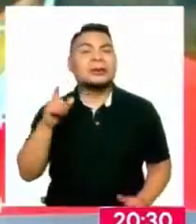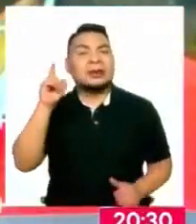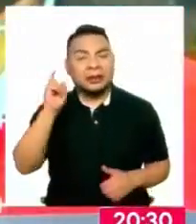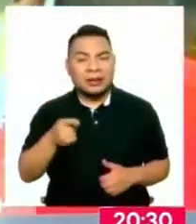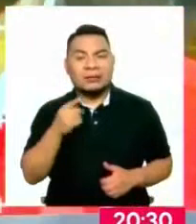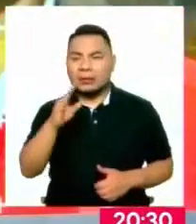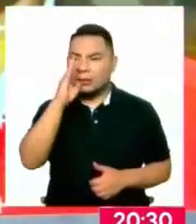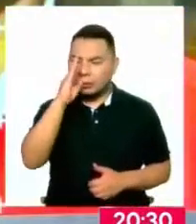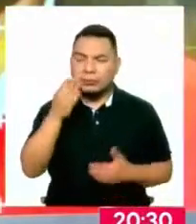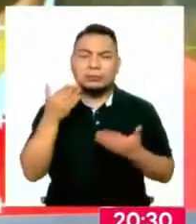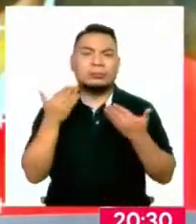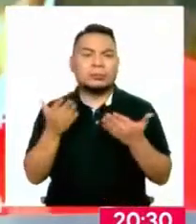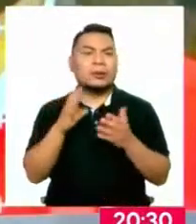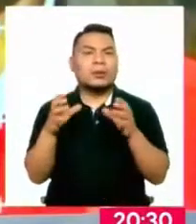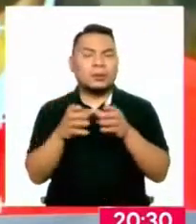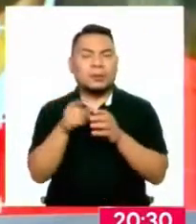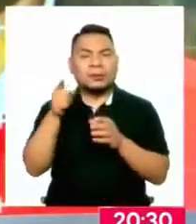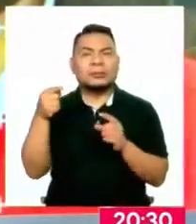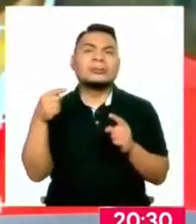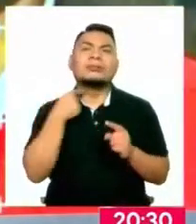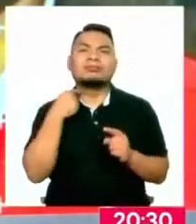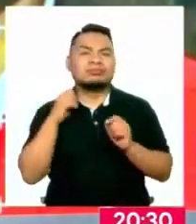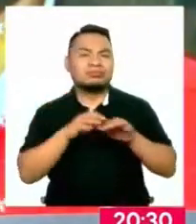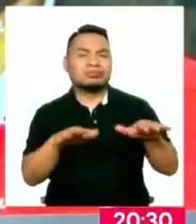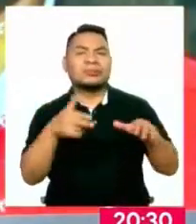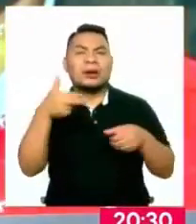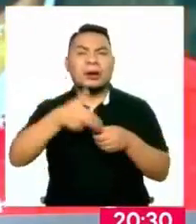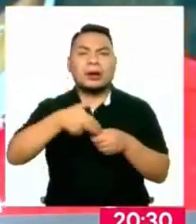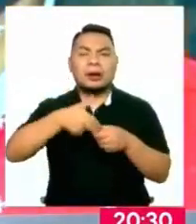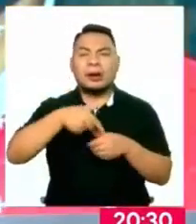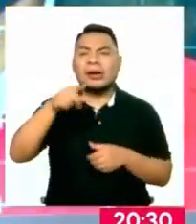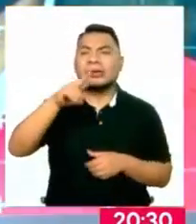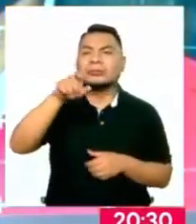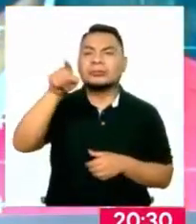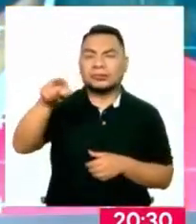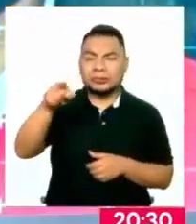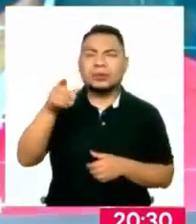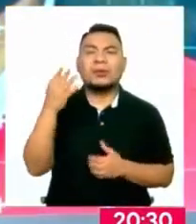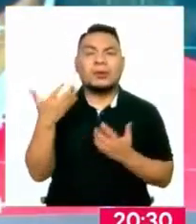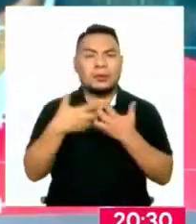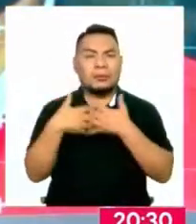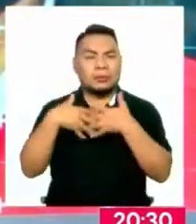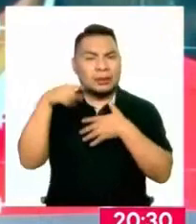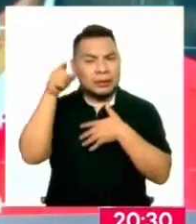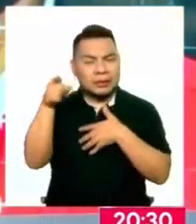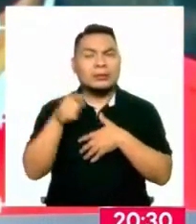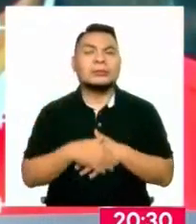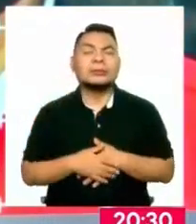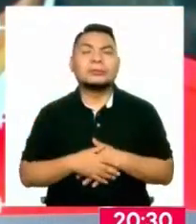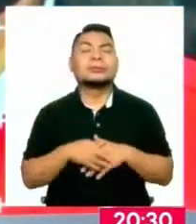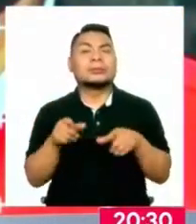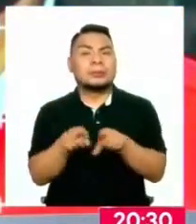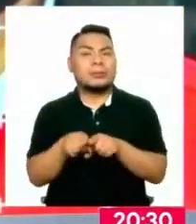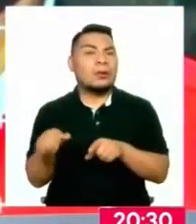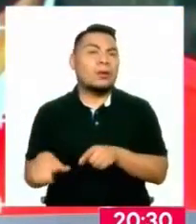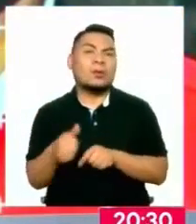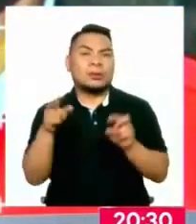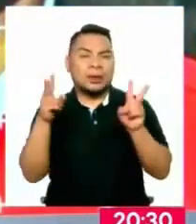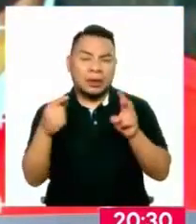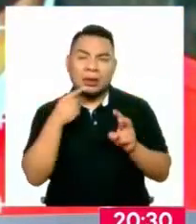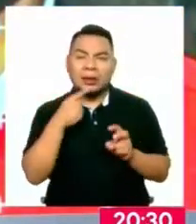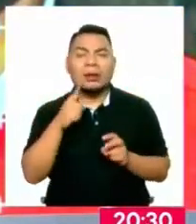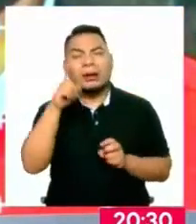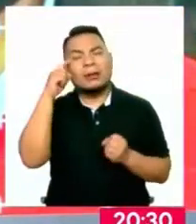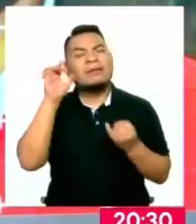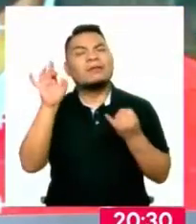con firmeza y de forma autónoma frente al daño ocasionado por Repsol por el derrame de petróleo en Ventanilla. Se refirió además a otros temas relacionados